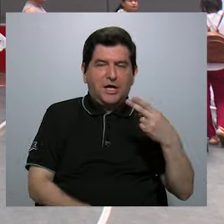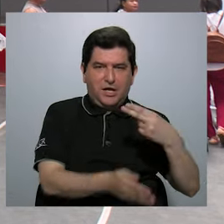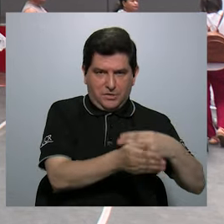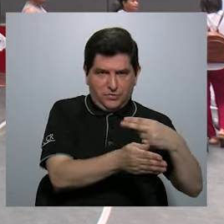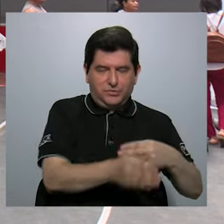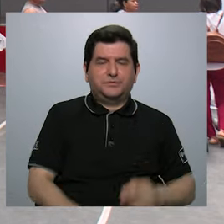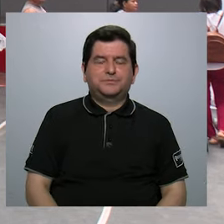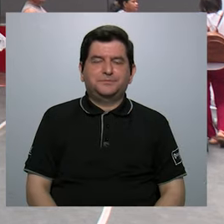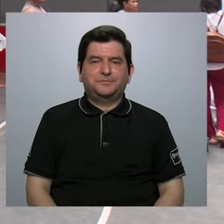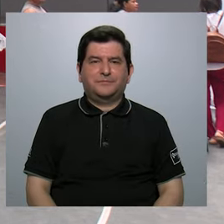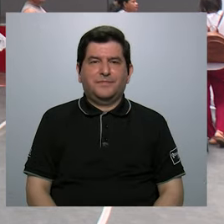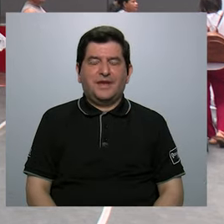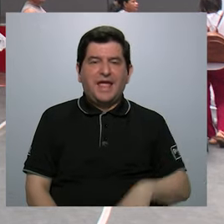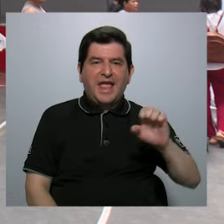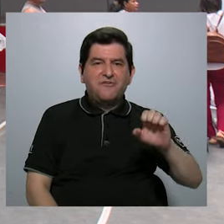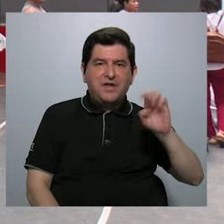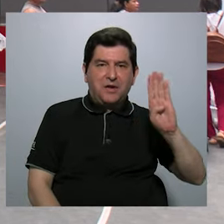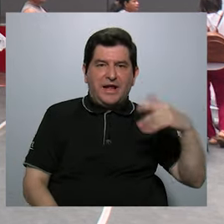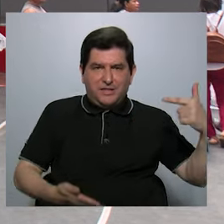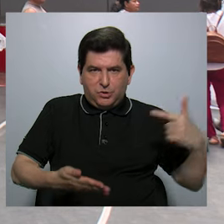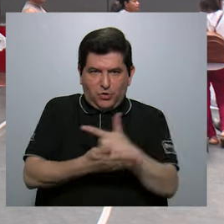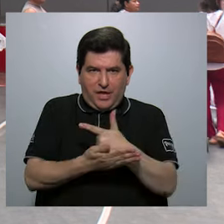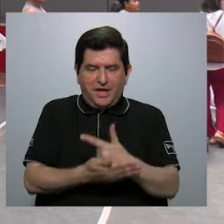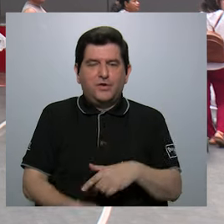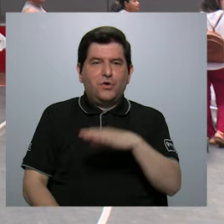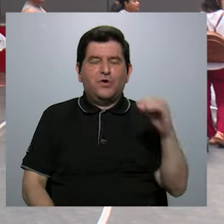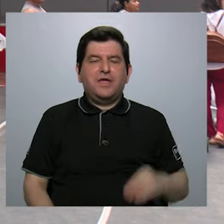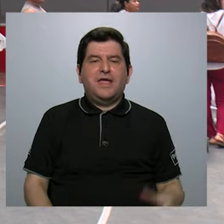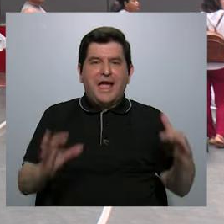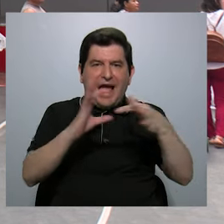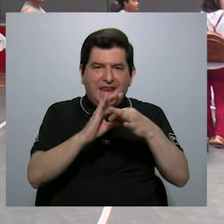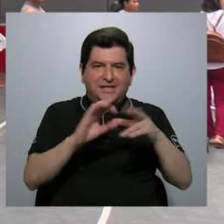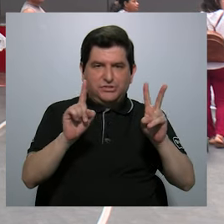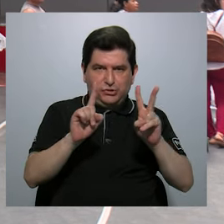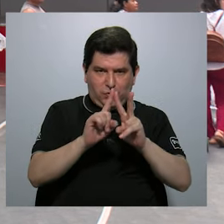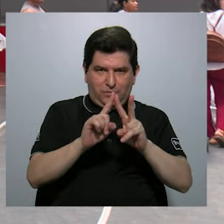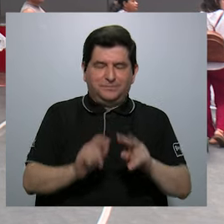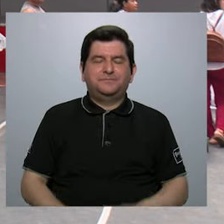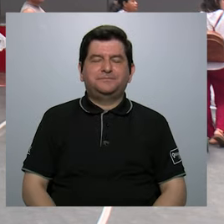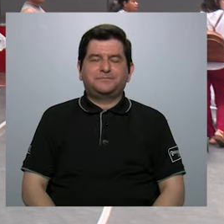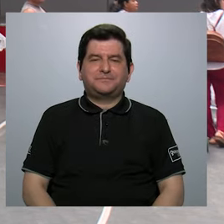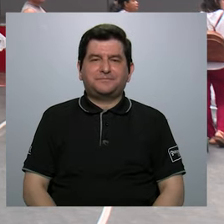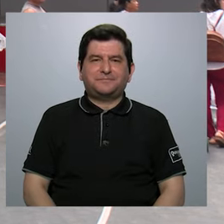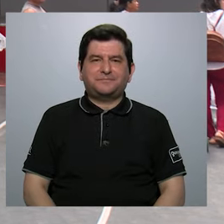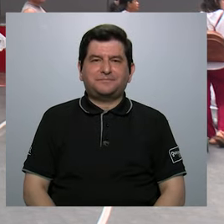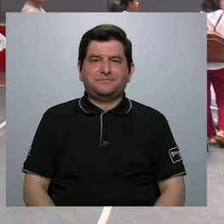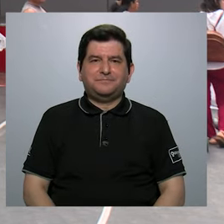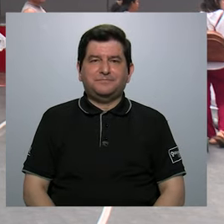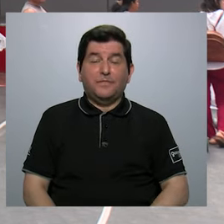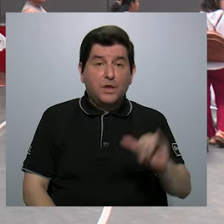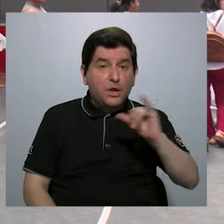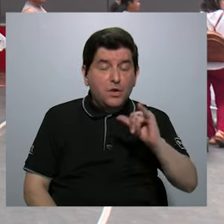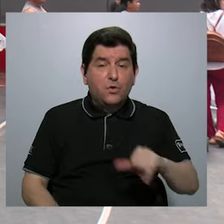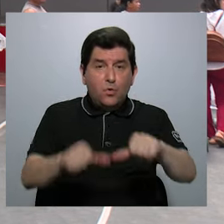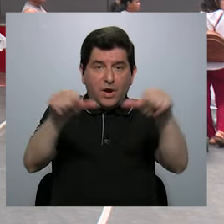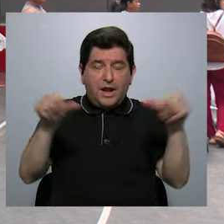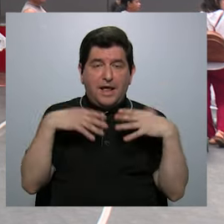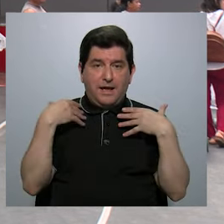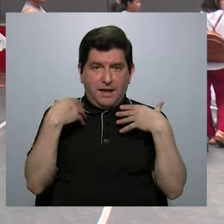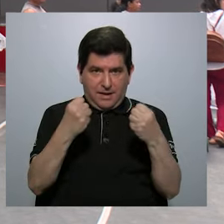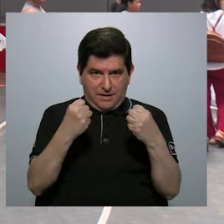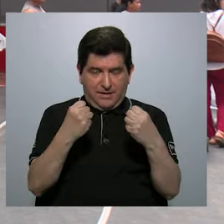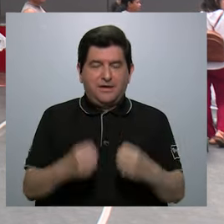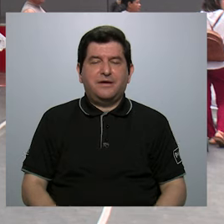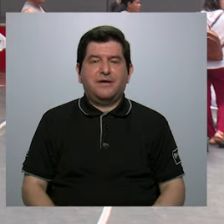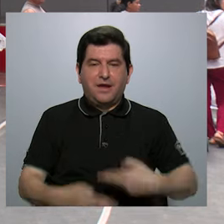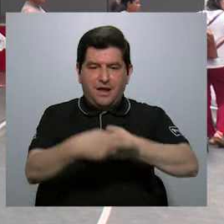hospitales, como es el Enrique Baltodano y el de la Anexión, aquí ubicado en esta localidad, y asimismo con el área de salud de